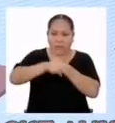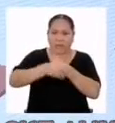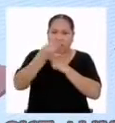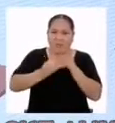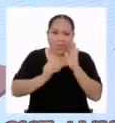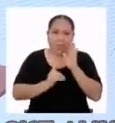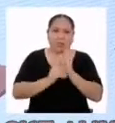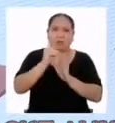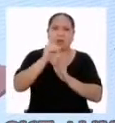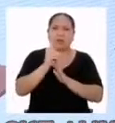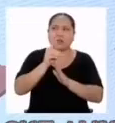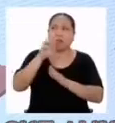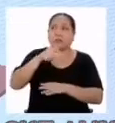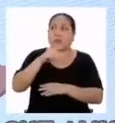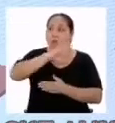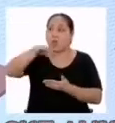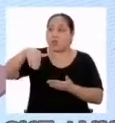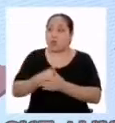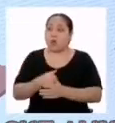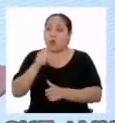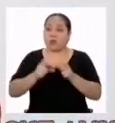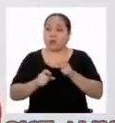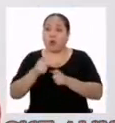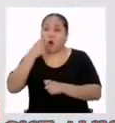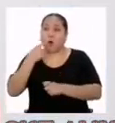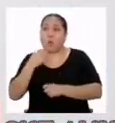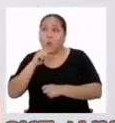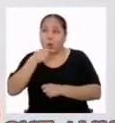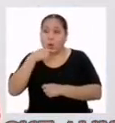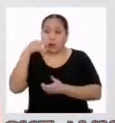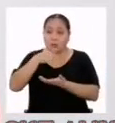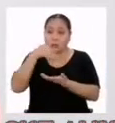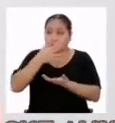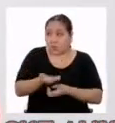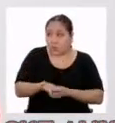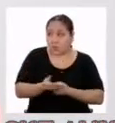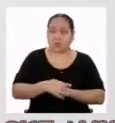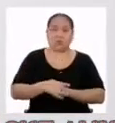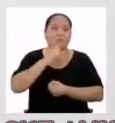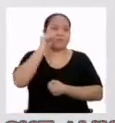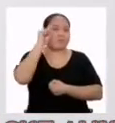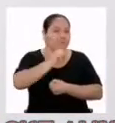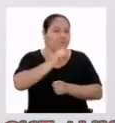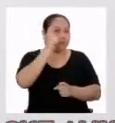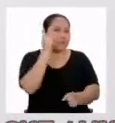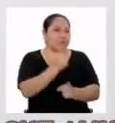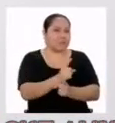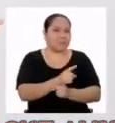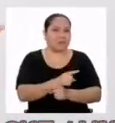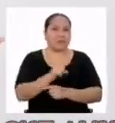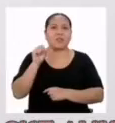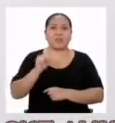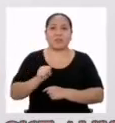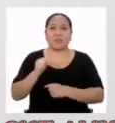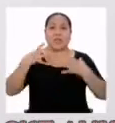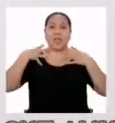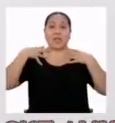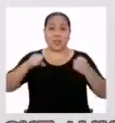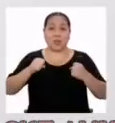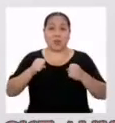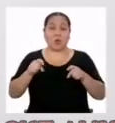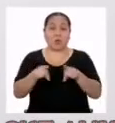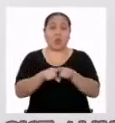todas sus ciudadanas y ciudadanos estudien. Así es, Yaremis. Tanto la salud como la